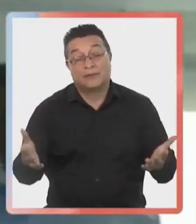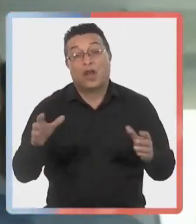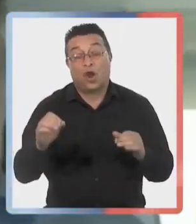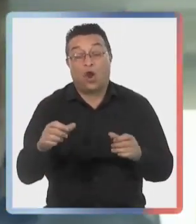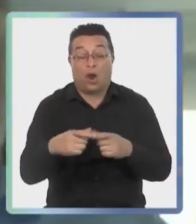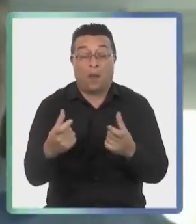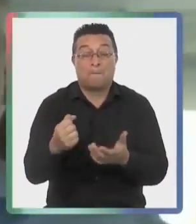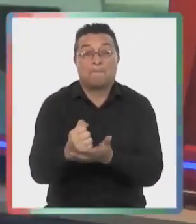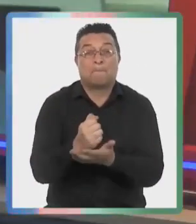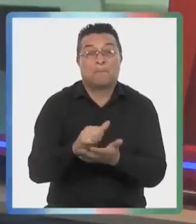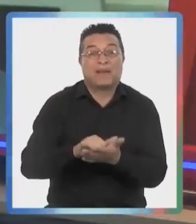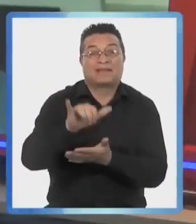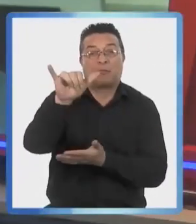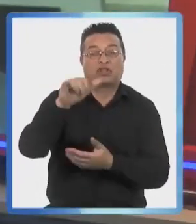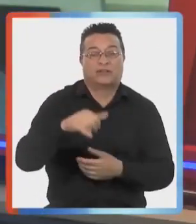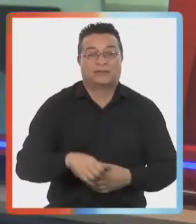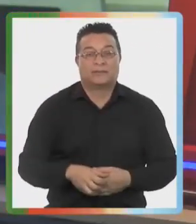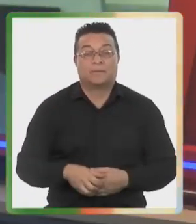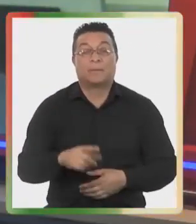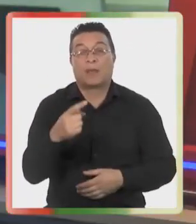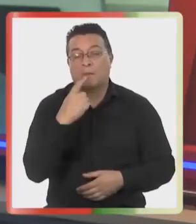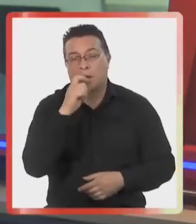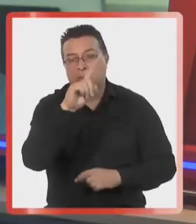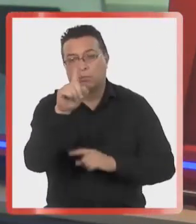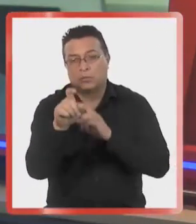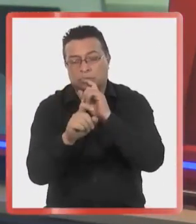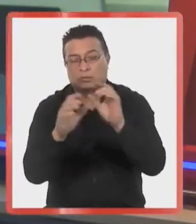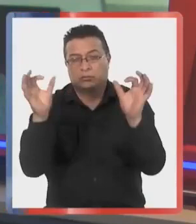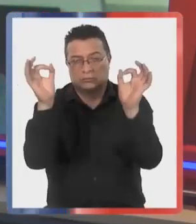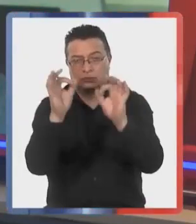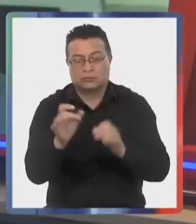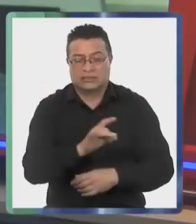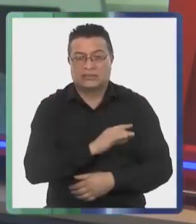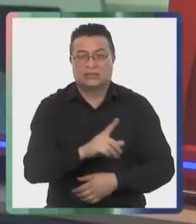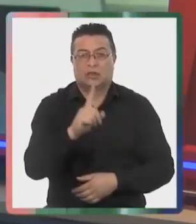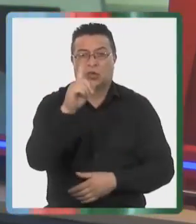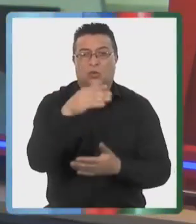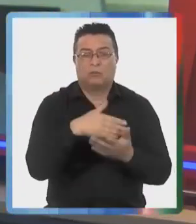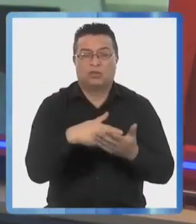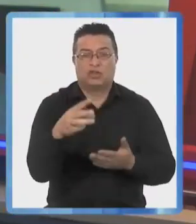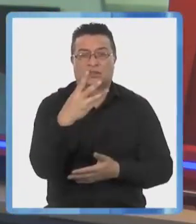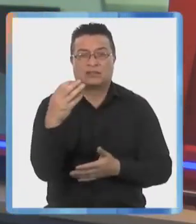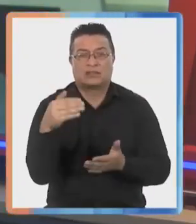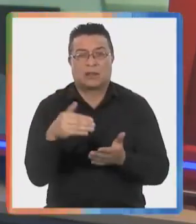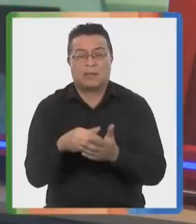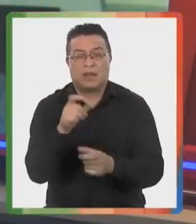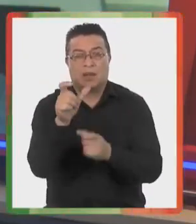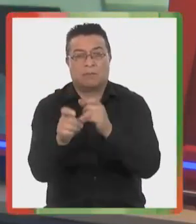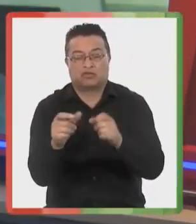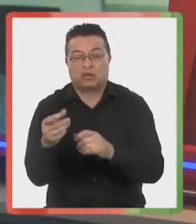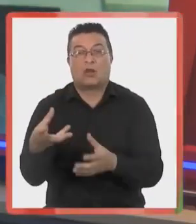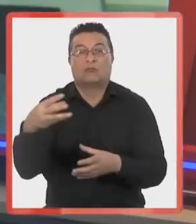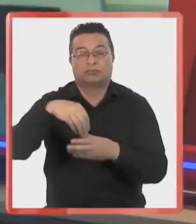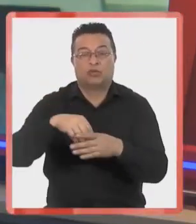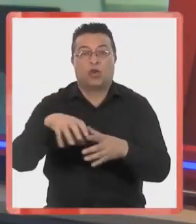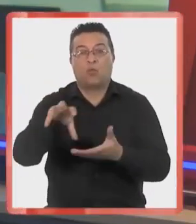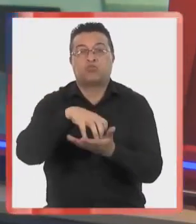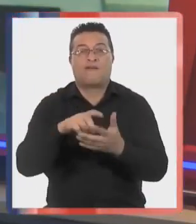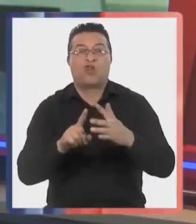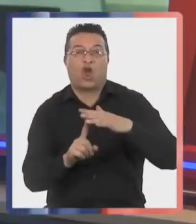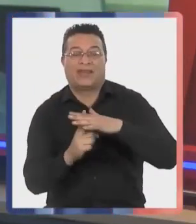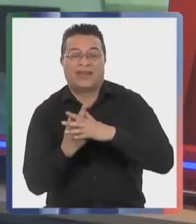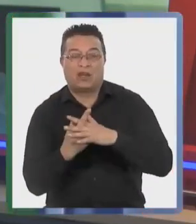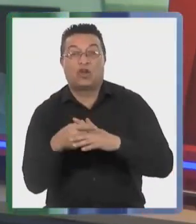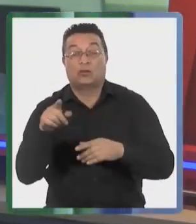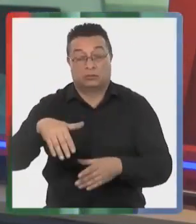el pasaporte. Me gustaría preguntarle un poco más de detalle. En Chile hay 1.300.000 personas que se identifican como parte de un pueblo originario y en